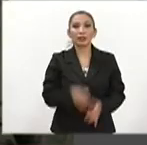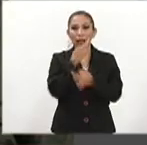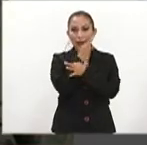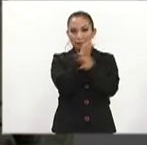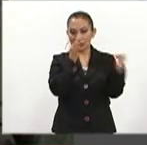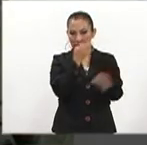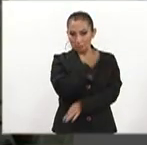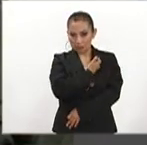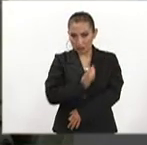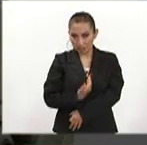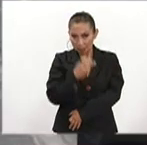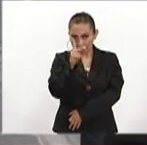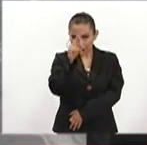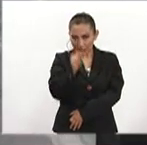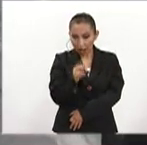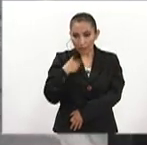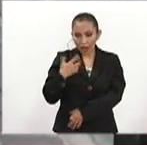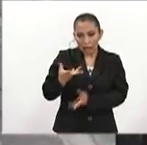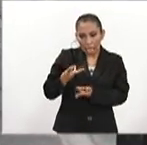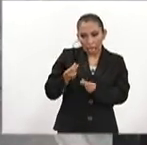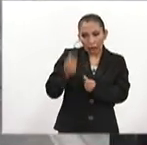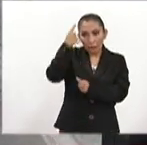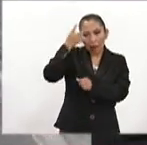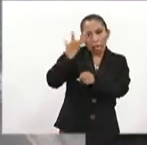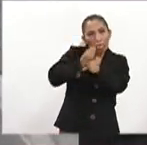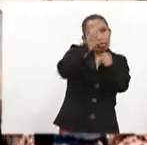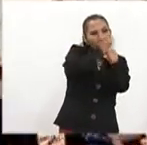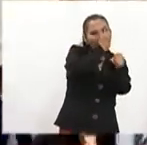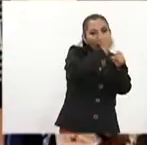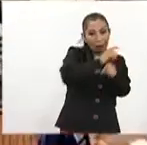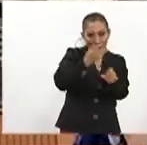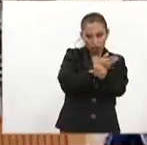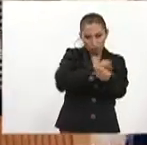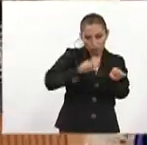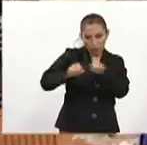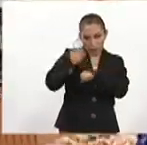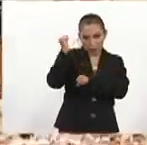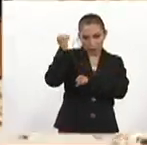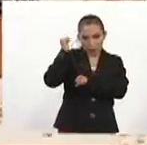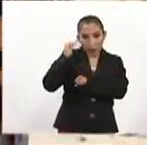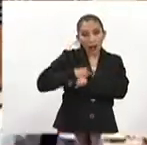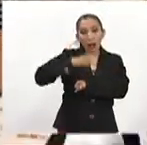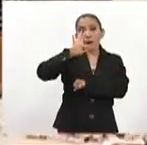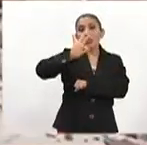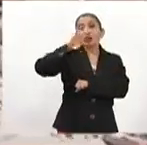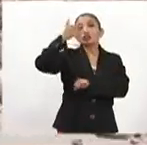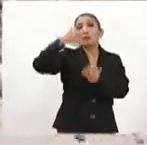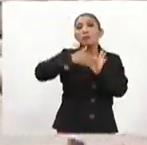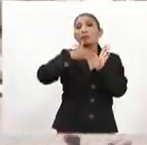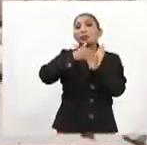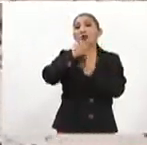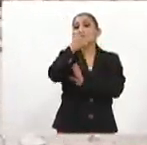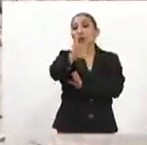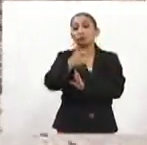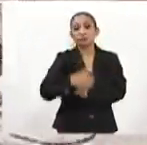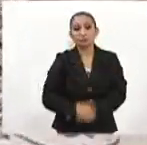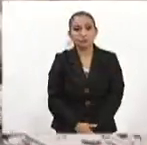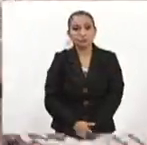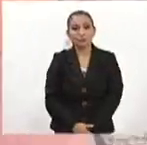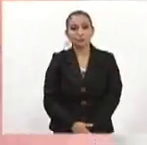Informa el presidente Enrique Peña Nieto que el costo de la reconstrucción luego de los sismos de septiembre será de 48 mil millones de